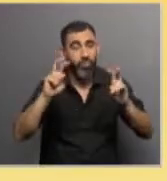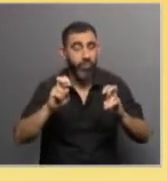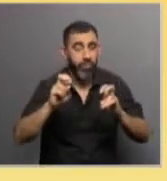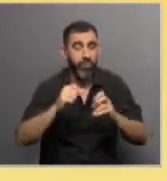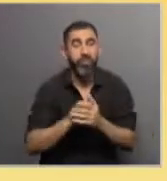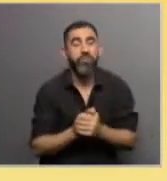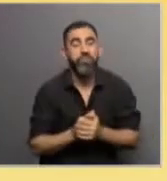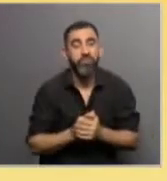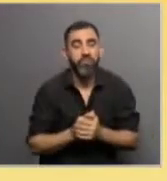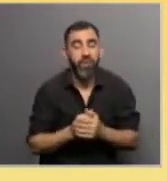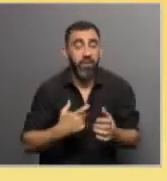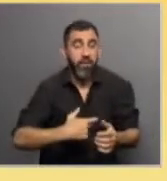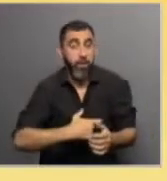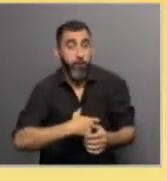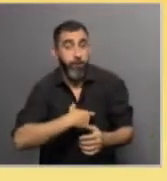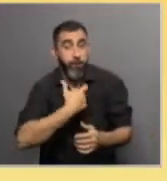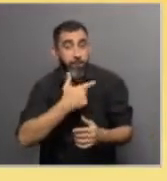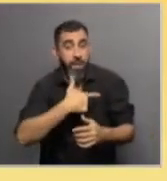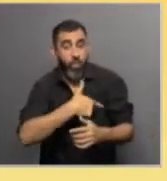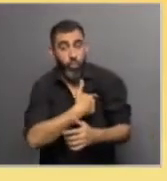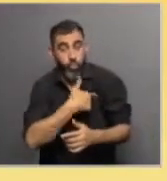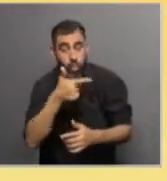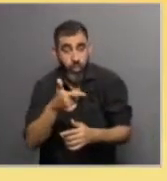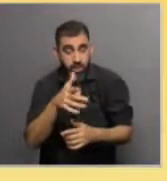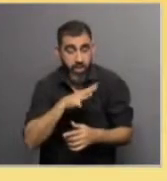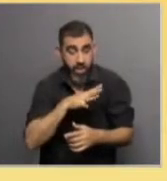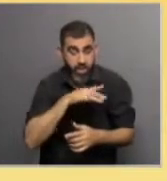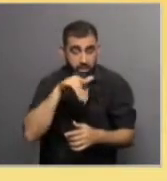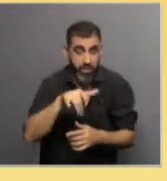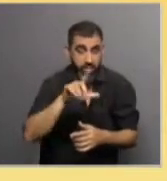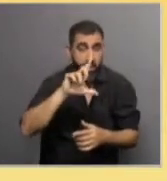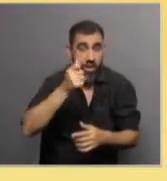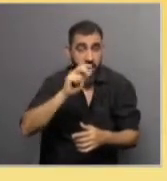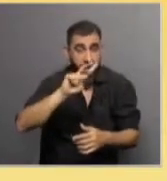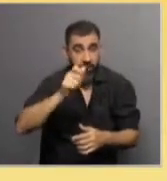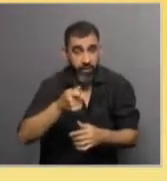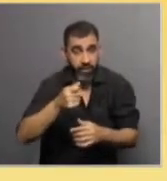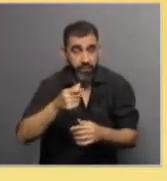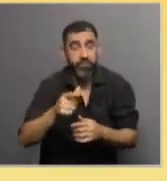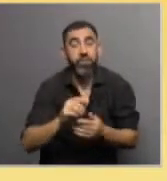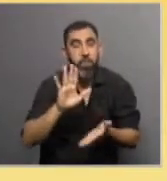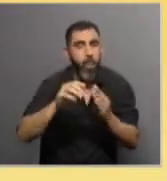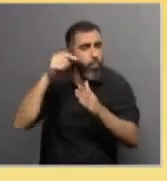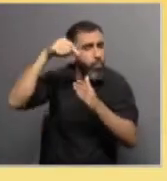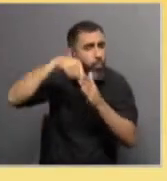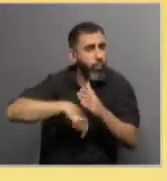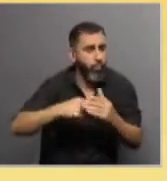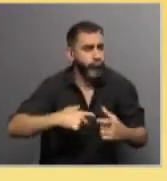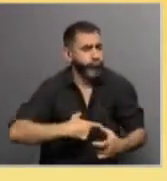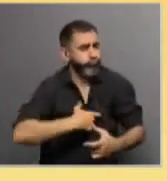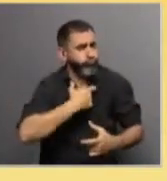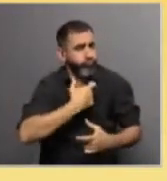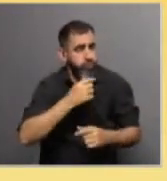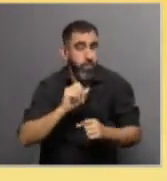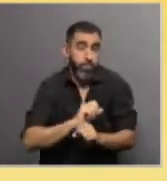es el incremento de temperatura que nosotros tenemos a medida que vamos ganando profundidad, que es